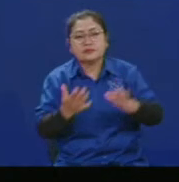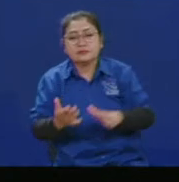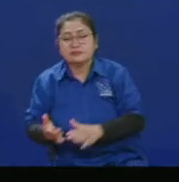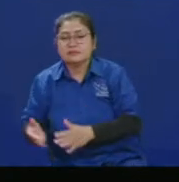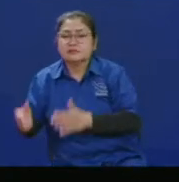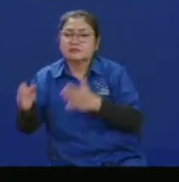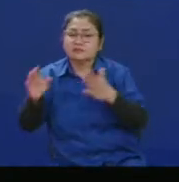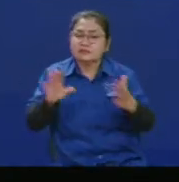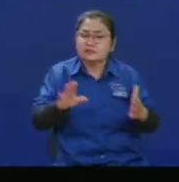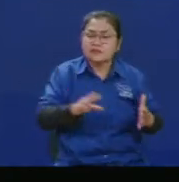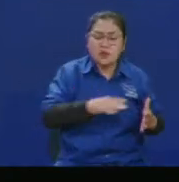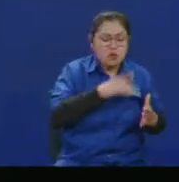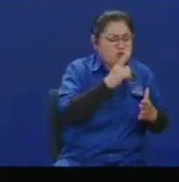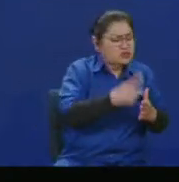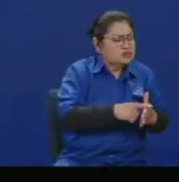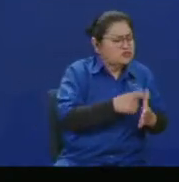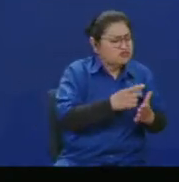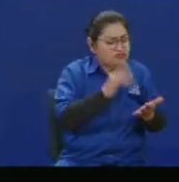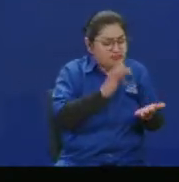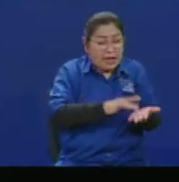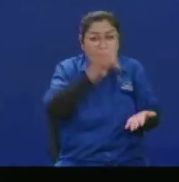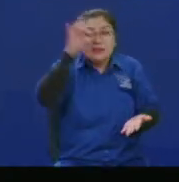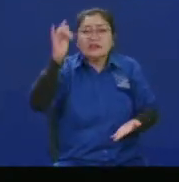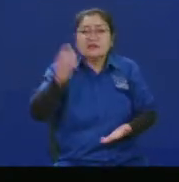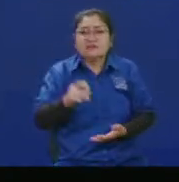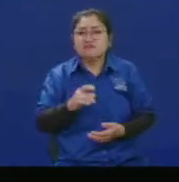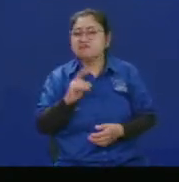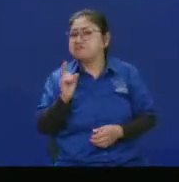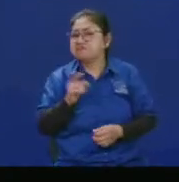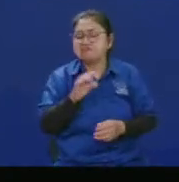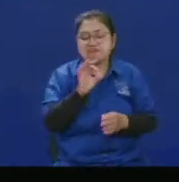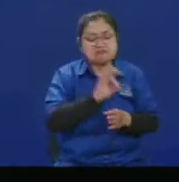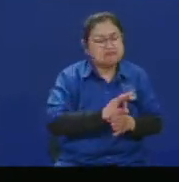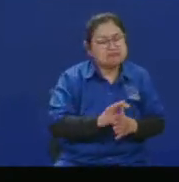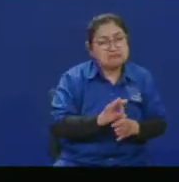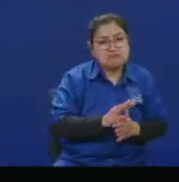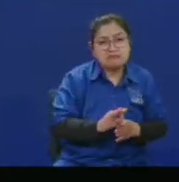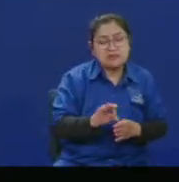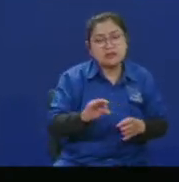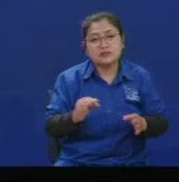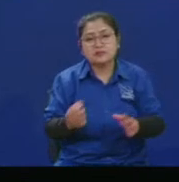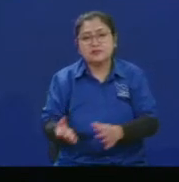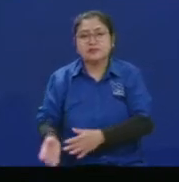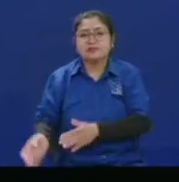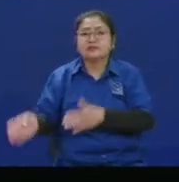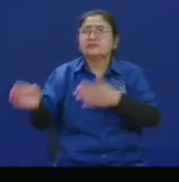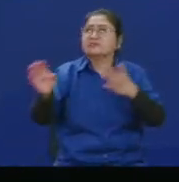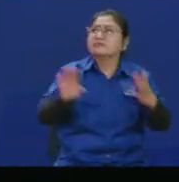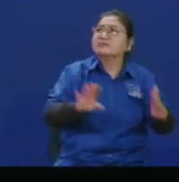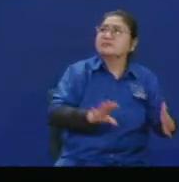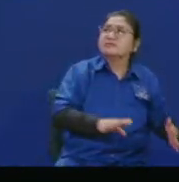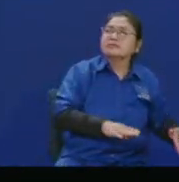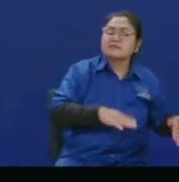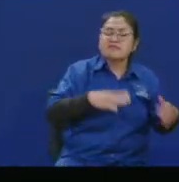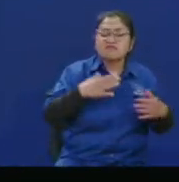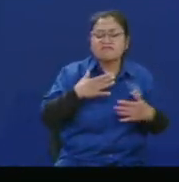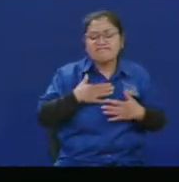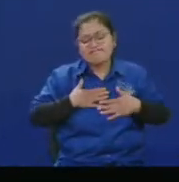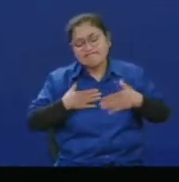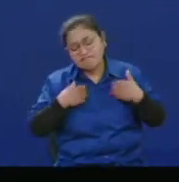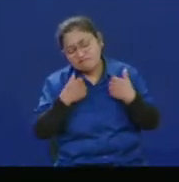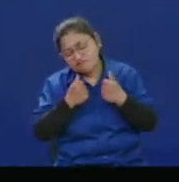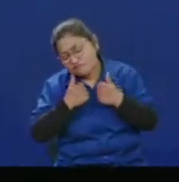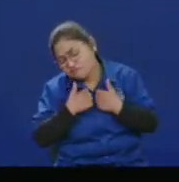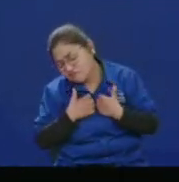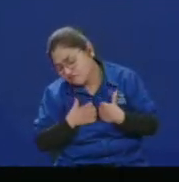Cuando todo intenté y nada funcionó, y se agotaban mis